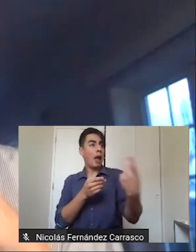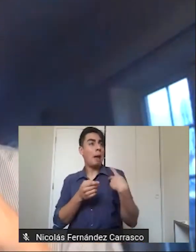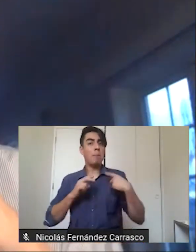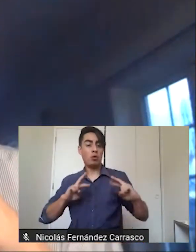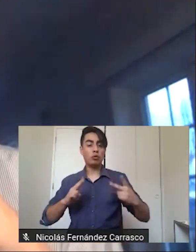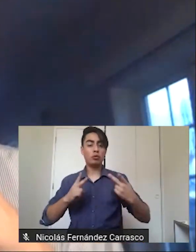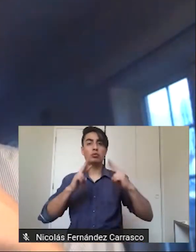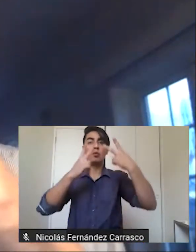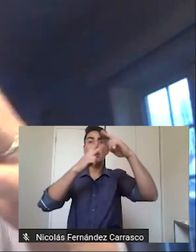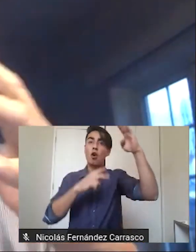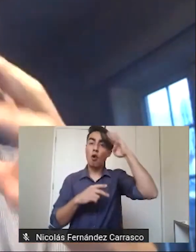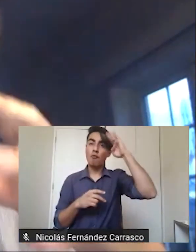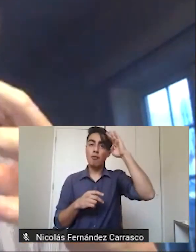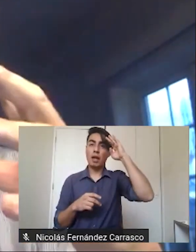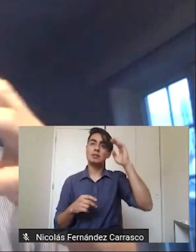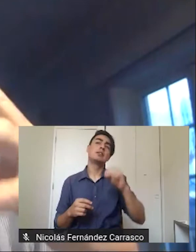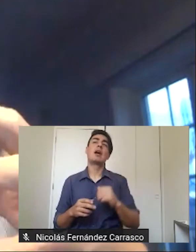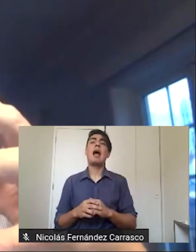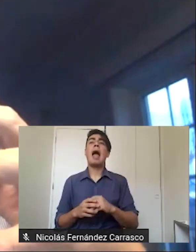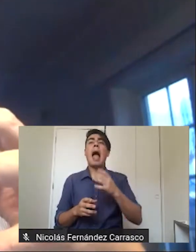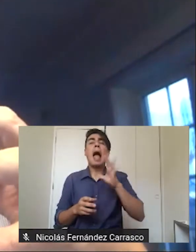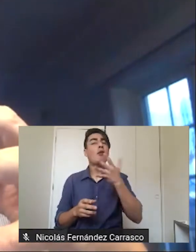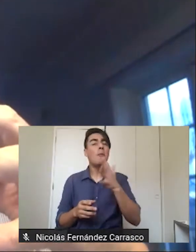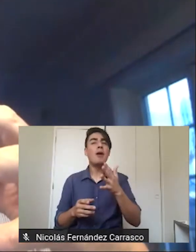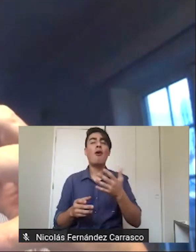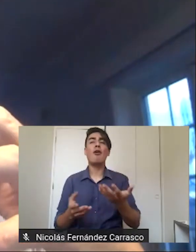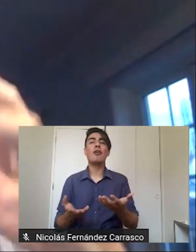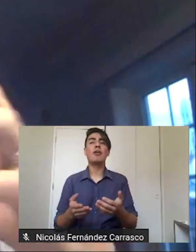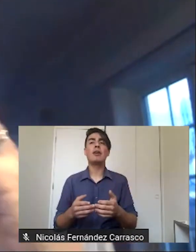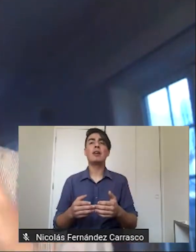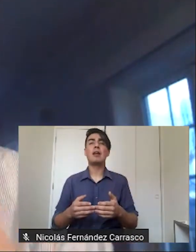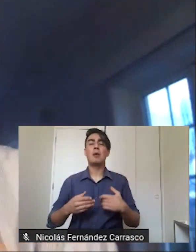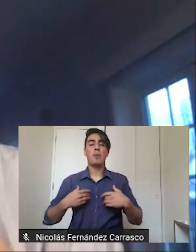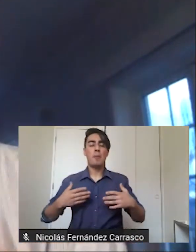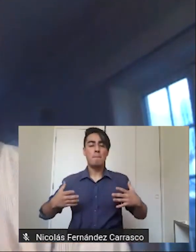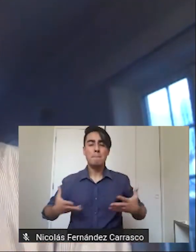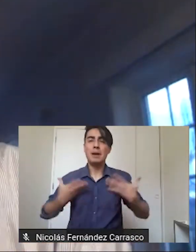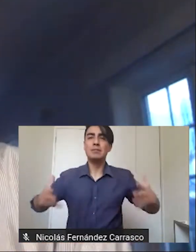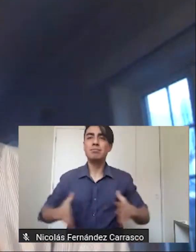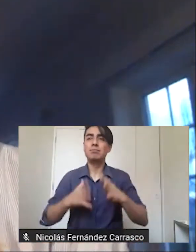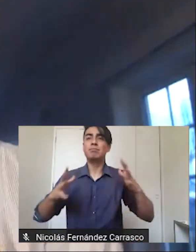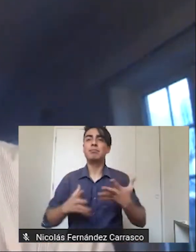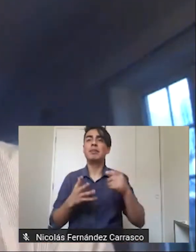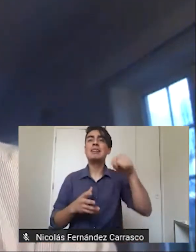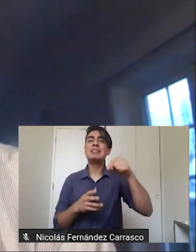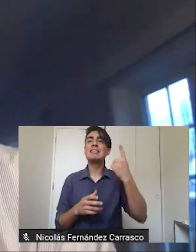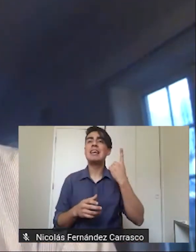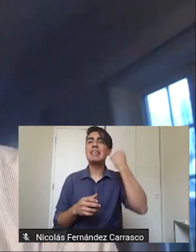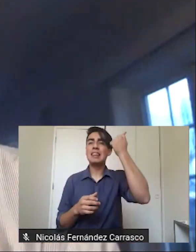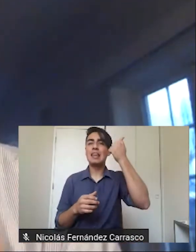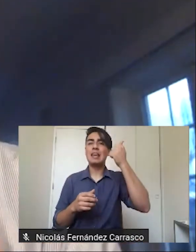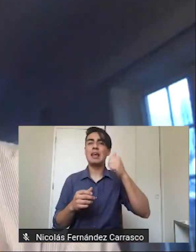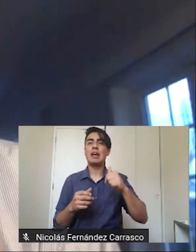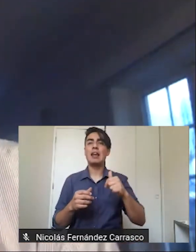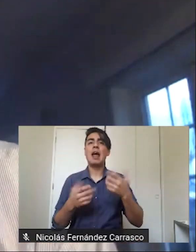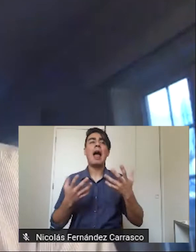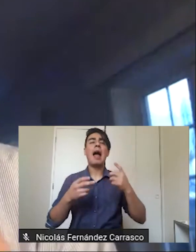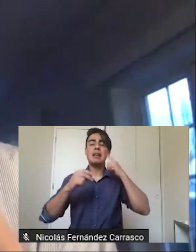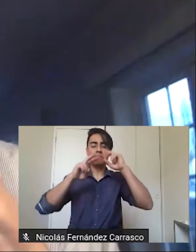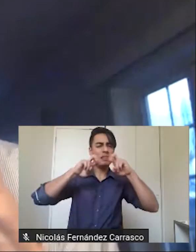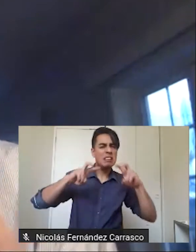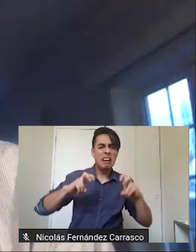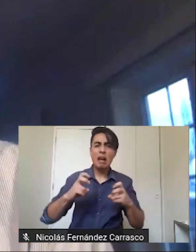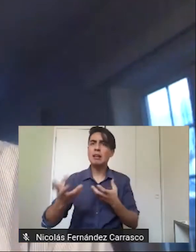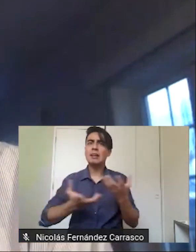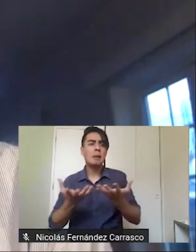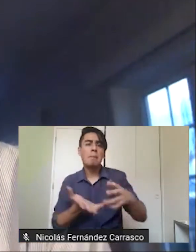común, tal vez se atreven a probar esa idea algo, a explorarla, a ver